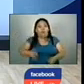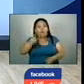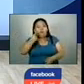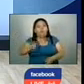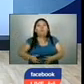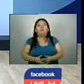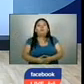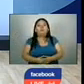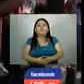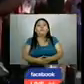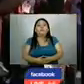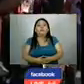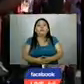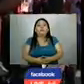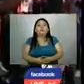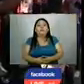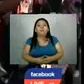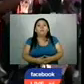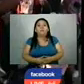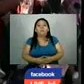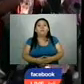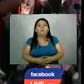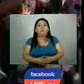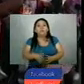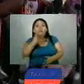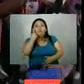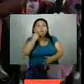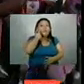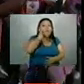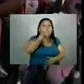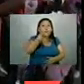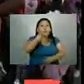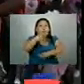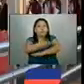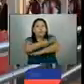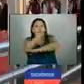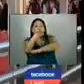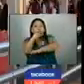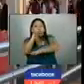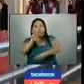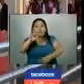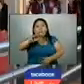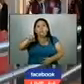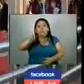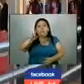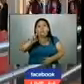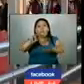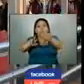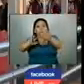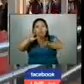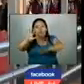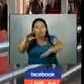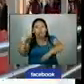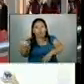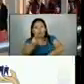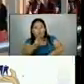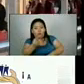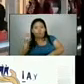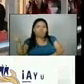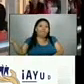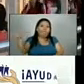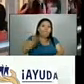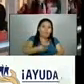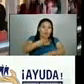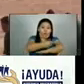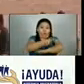reporte. La patrulla fronteriza de Estados Unidos reportó que 3,185 salvadoreños fueron retornados